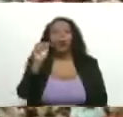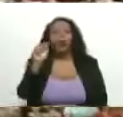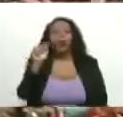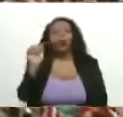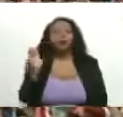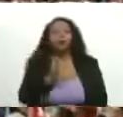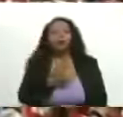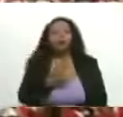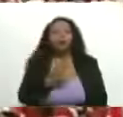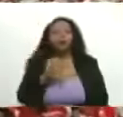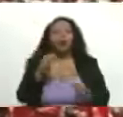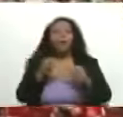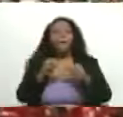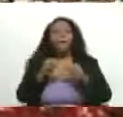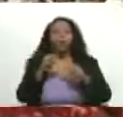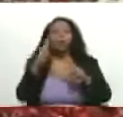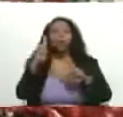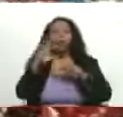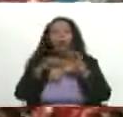Puerto Cabello,